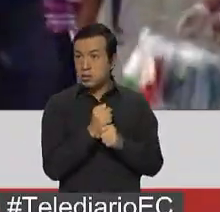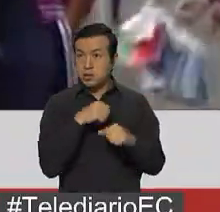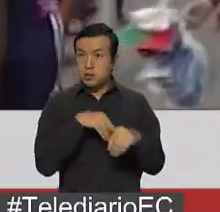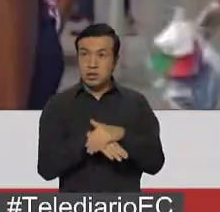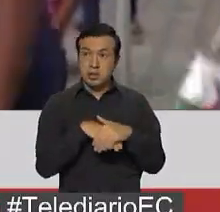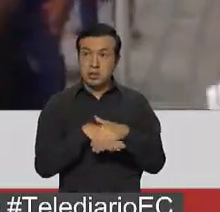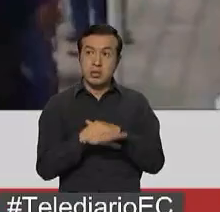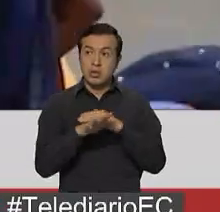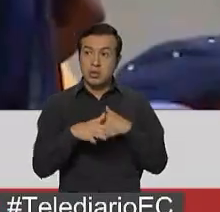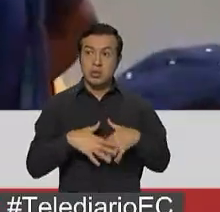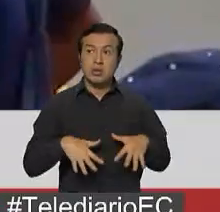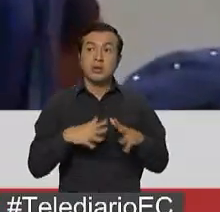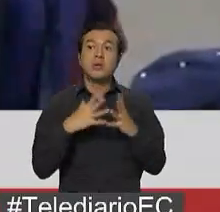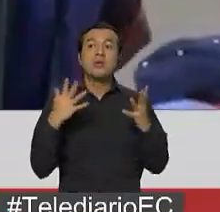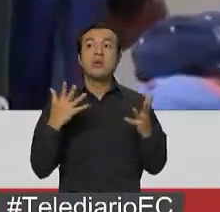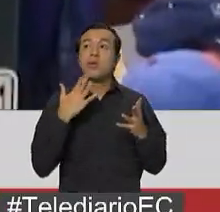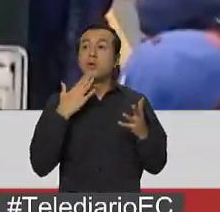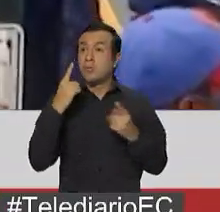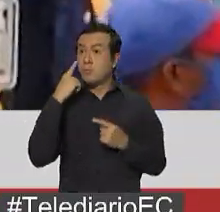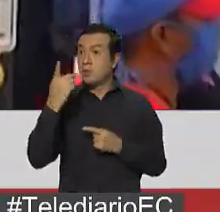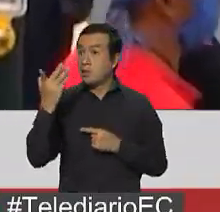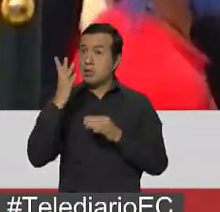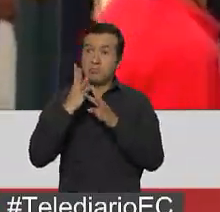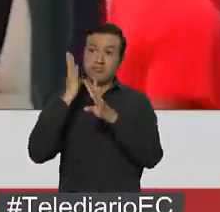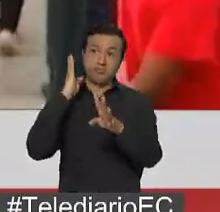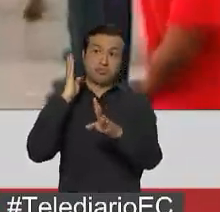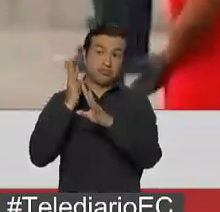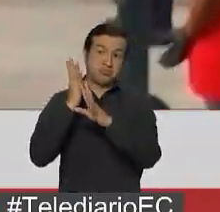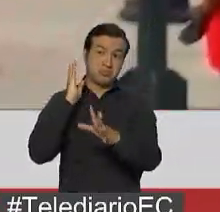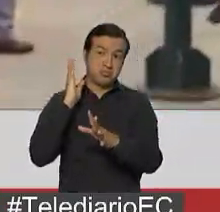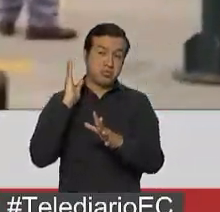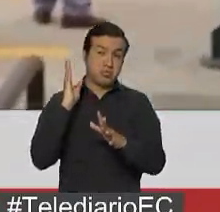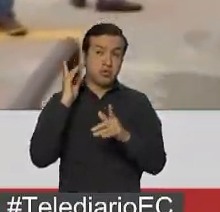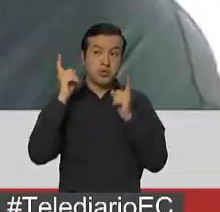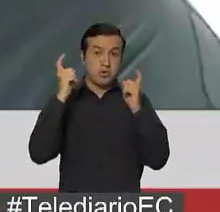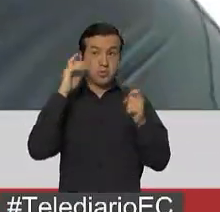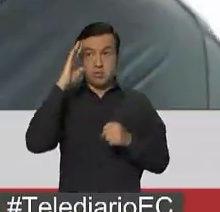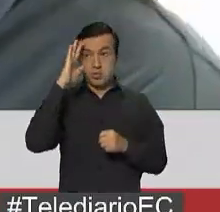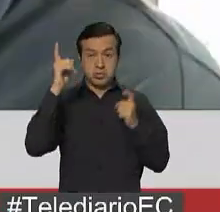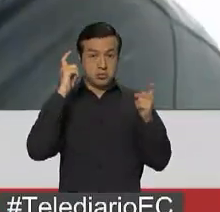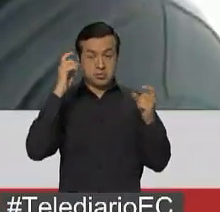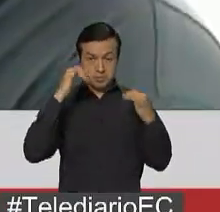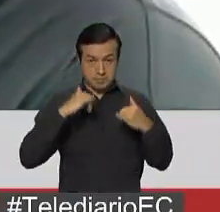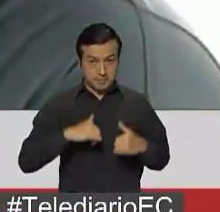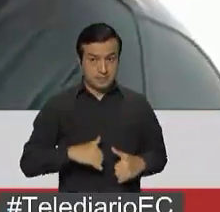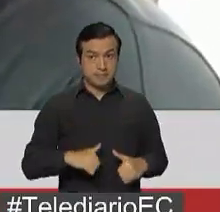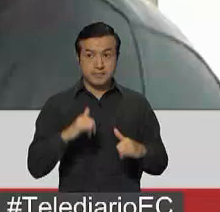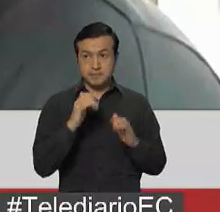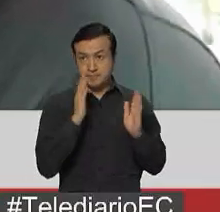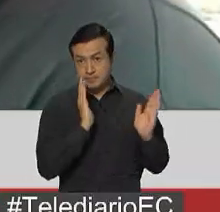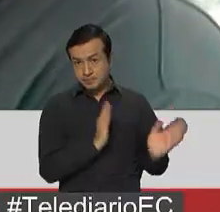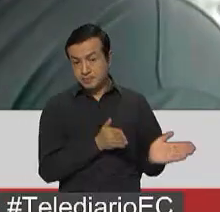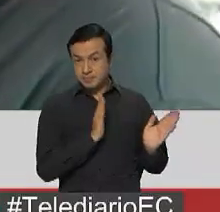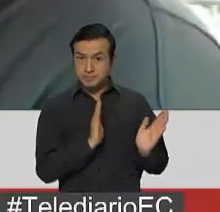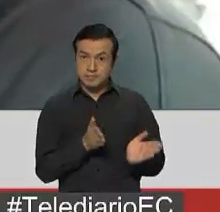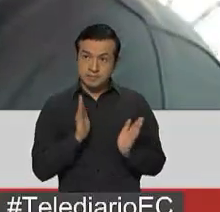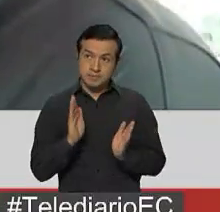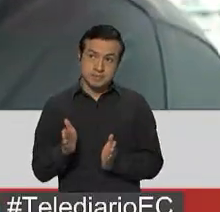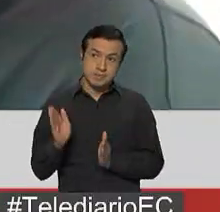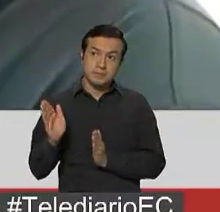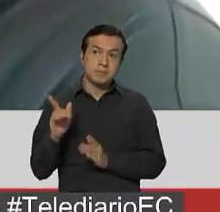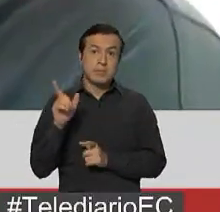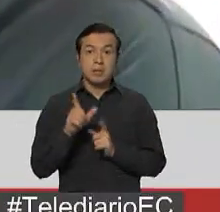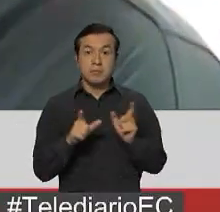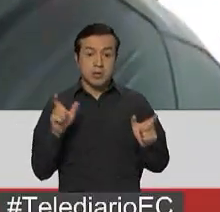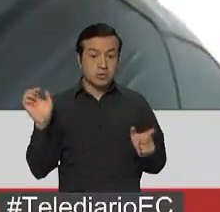las paradas de la metrovía lucían así la fuerza pública reforzó los controles se va modificando la cantidad